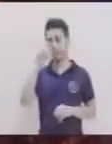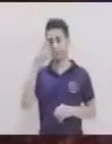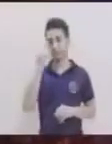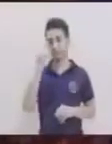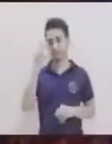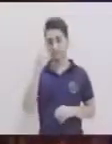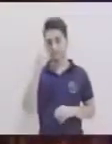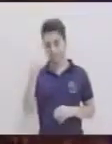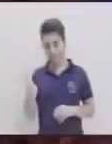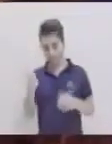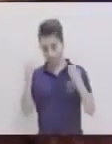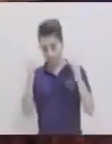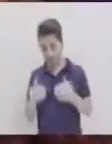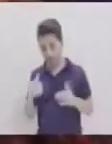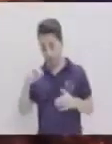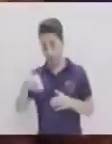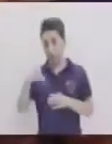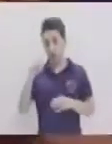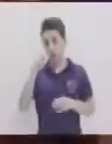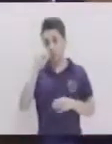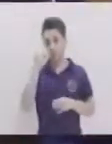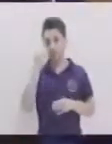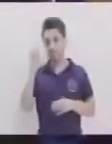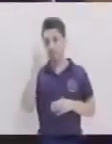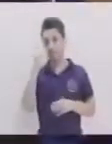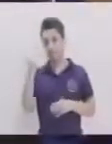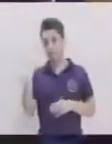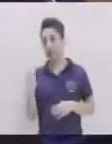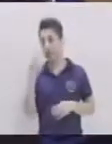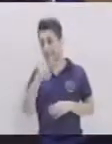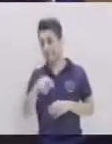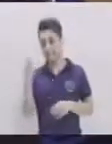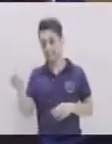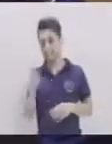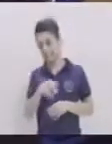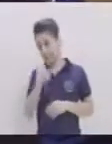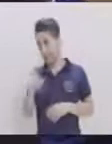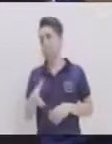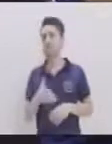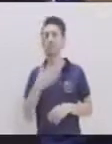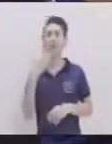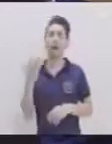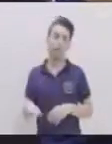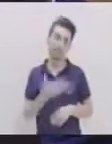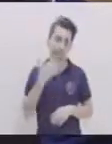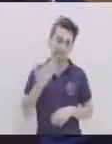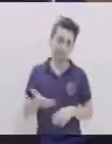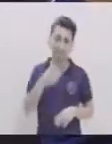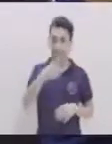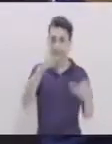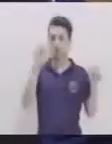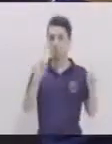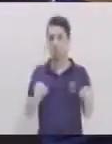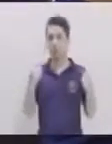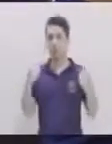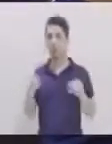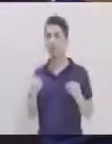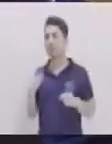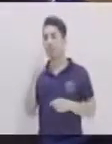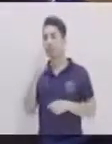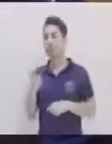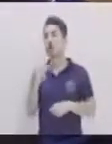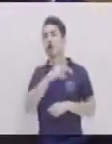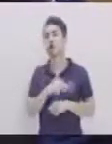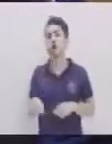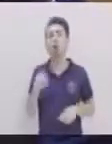que Patricia y noticia riman. ¿Ves? Es súper fácil. Y tú lo